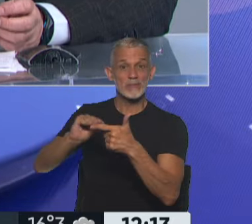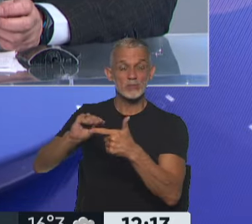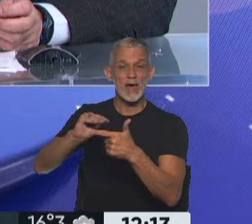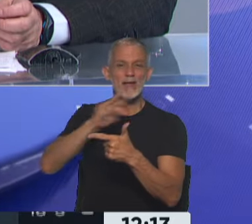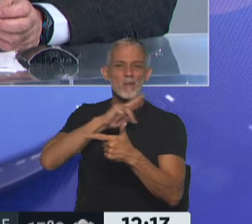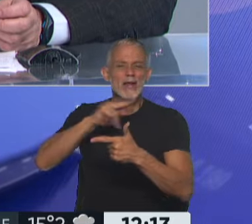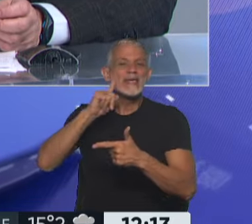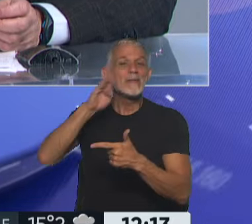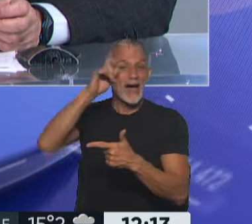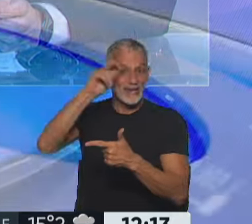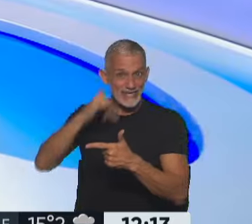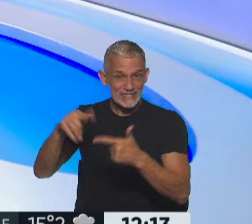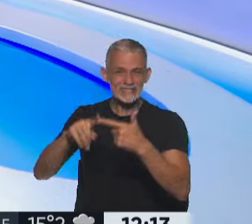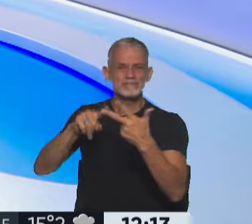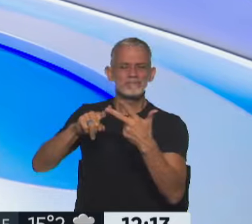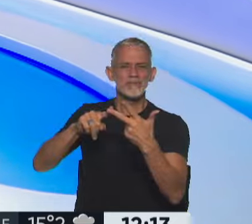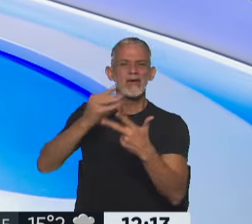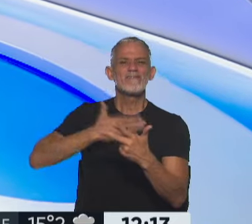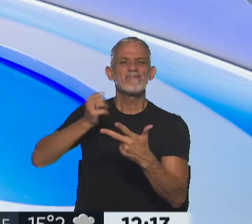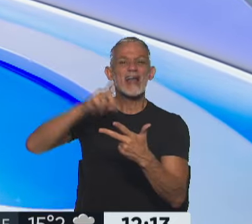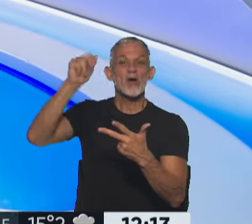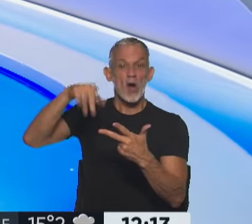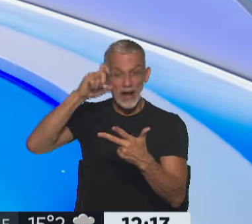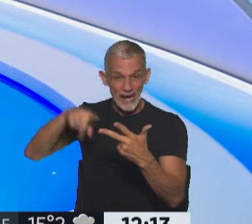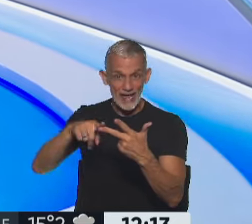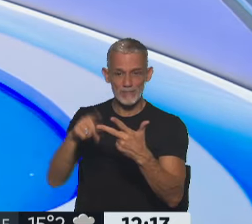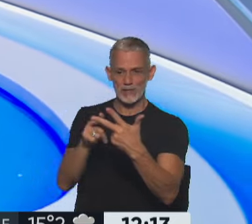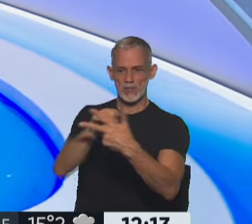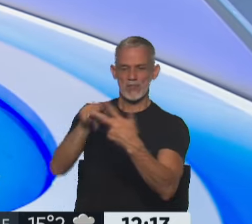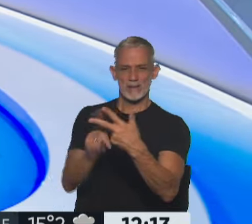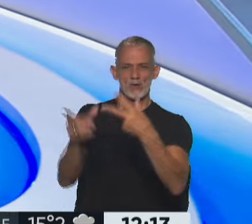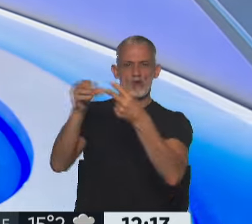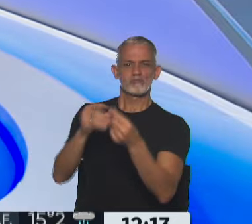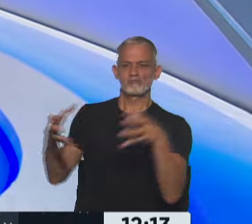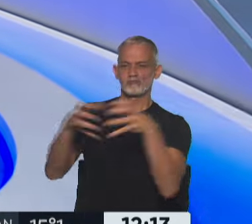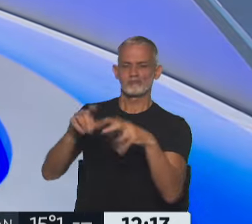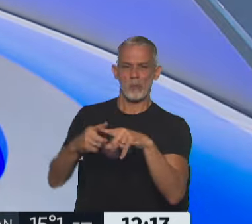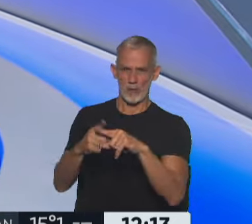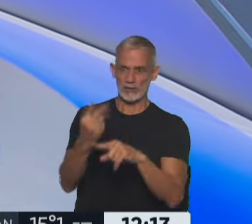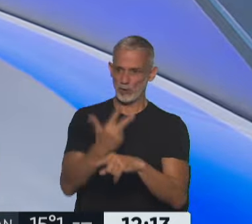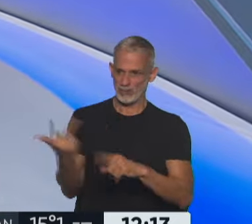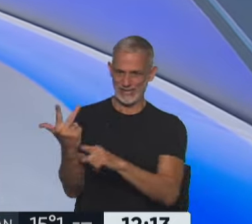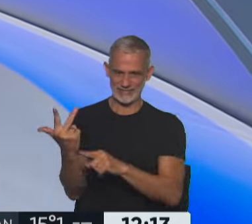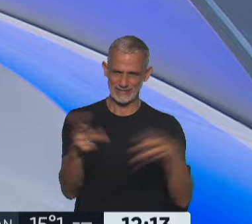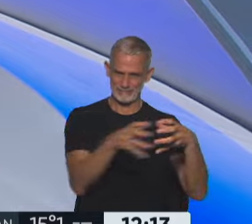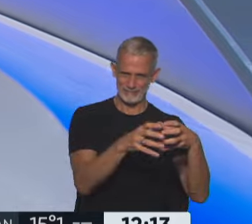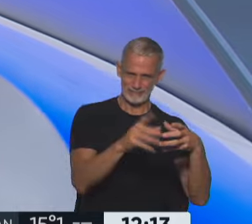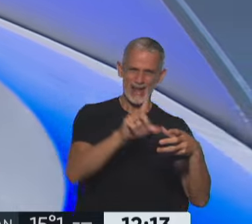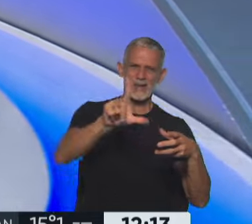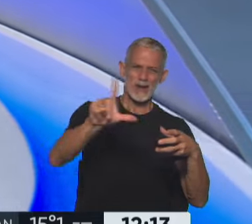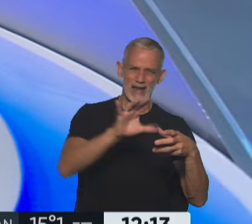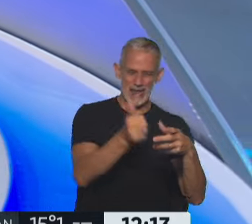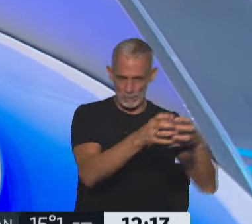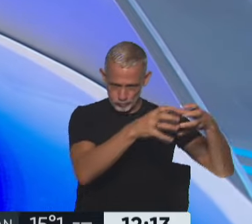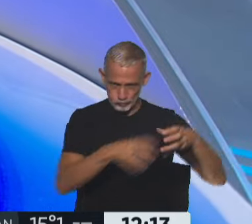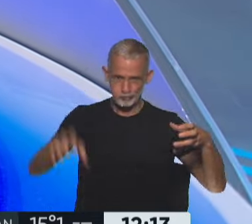Ibáñez el diputado Eduardo falcone eh Como integrantes también de esa bancada de esa fuerza política